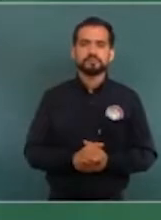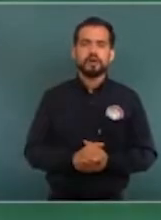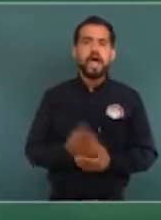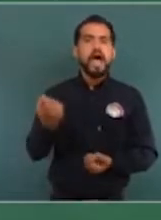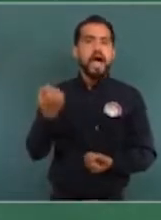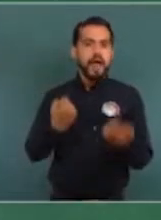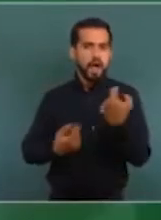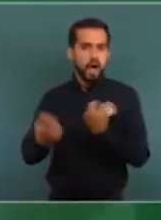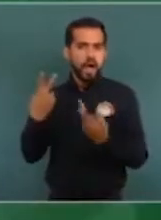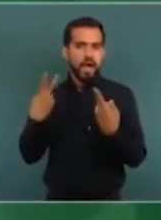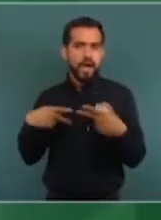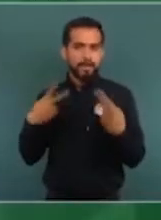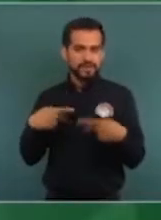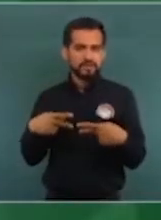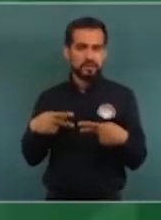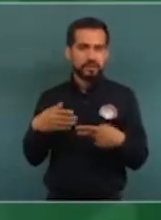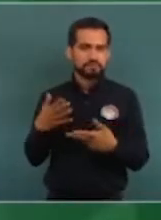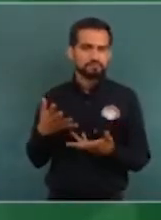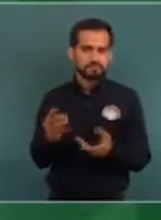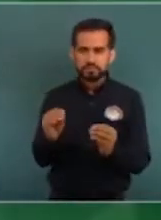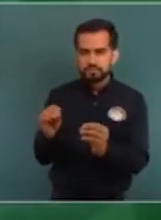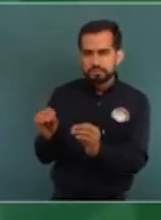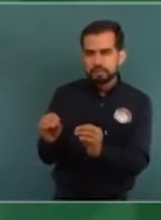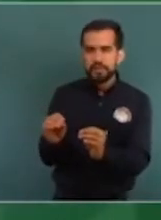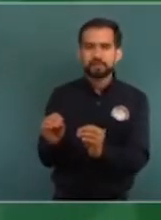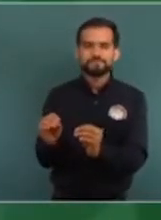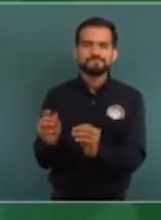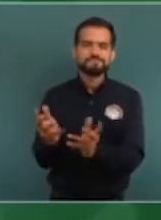hay algunos que dicen que